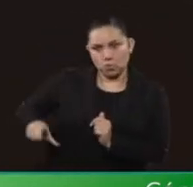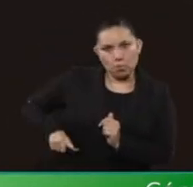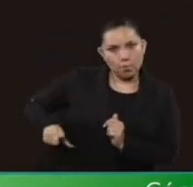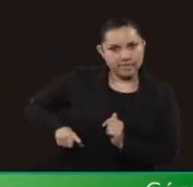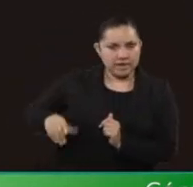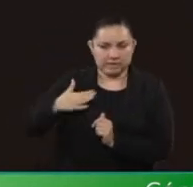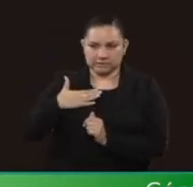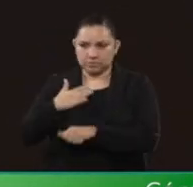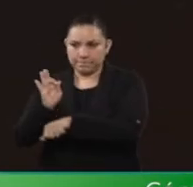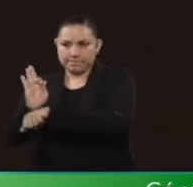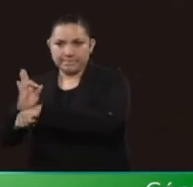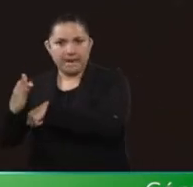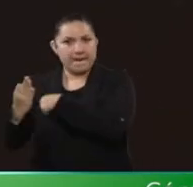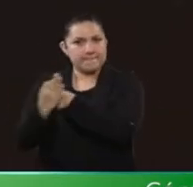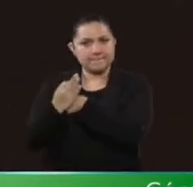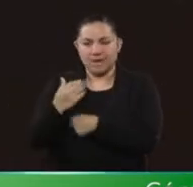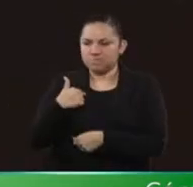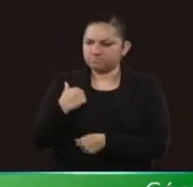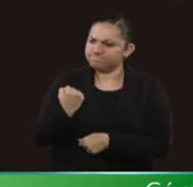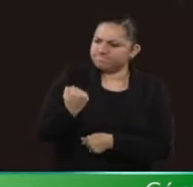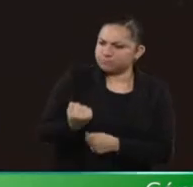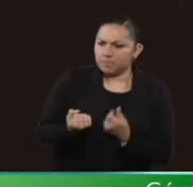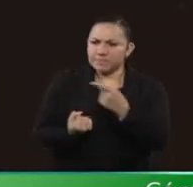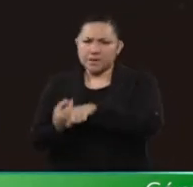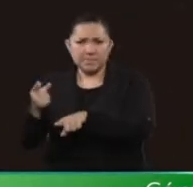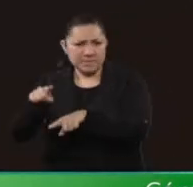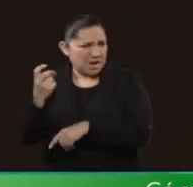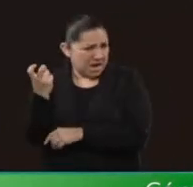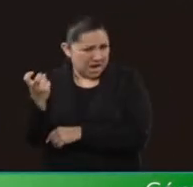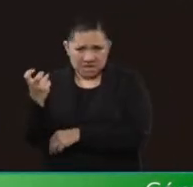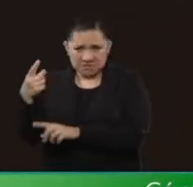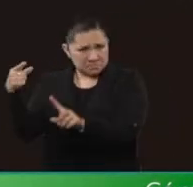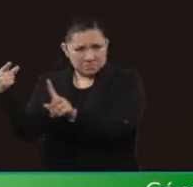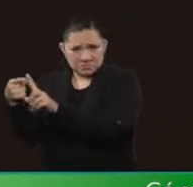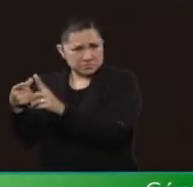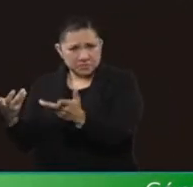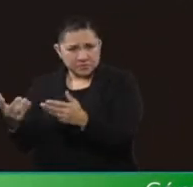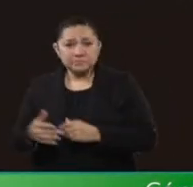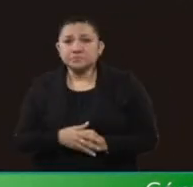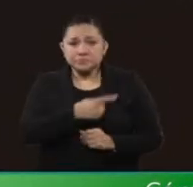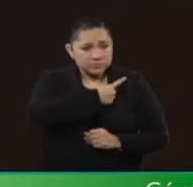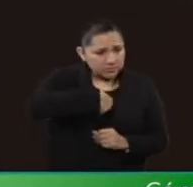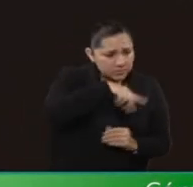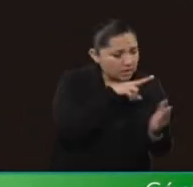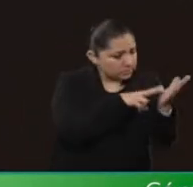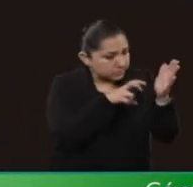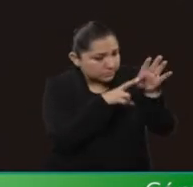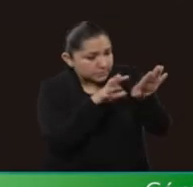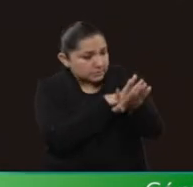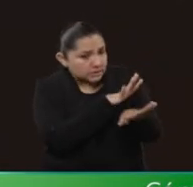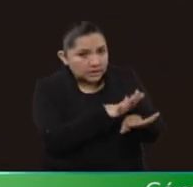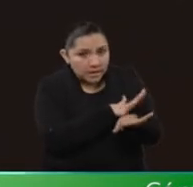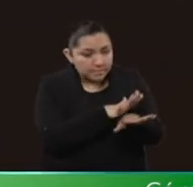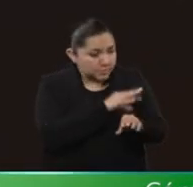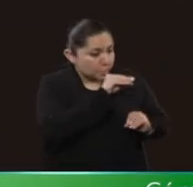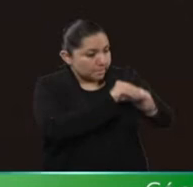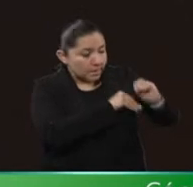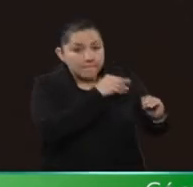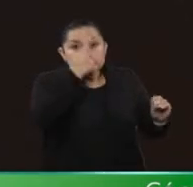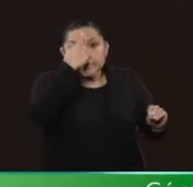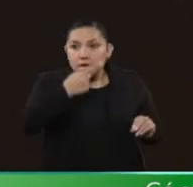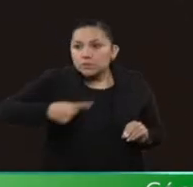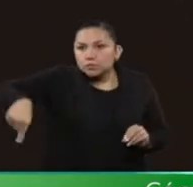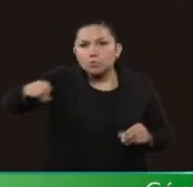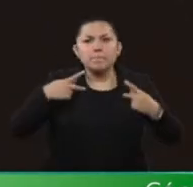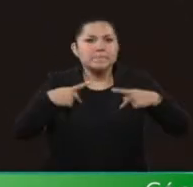Carta Magna y mediante una mayoría artificial arrebatarle al ciudadano mecanismo de defensa ante cualquier atentado en contra de